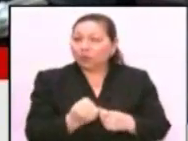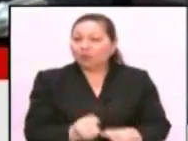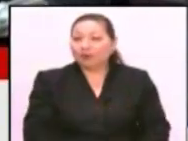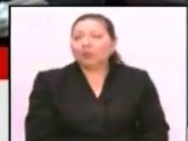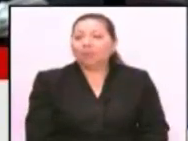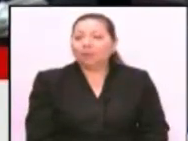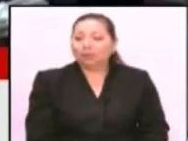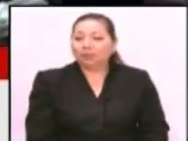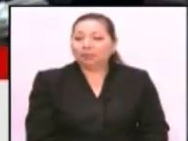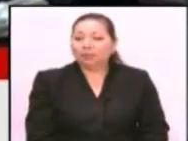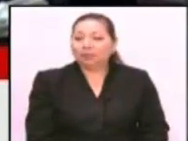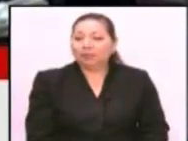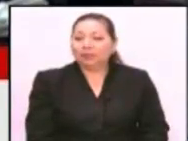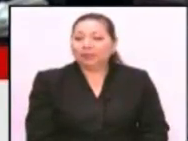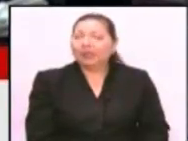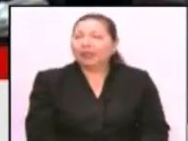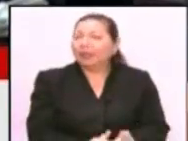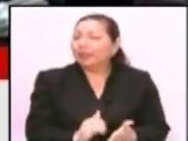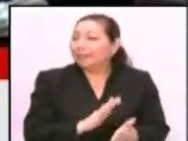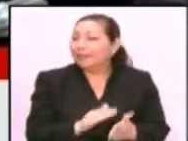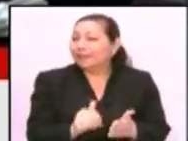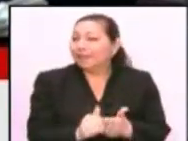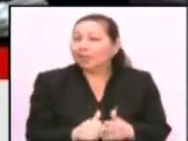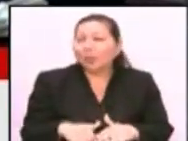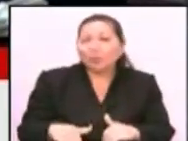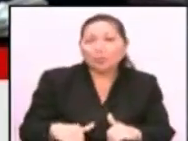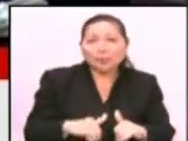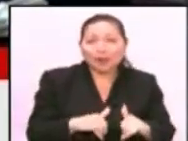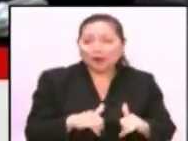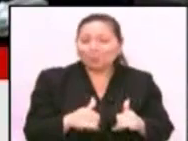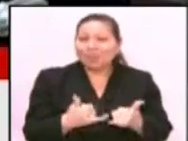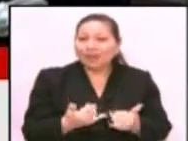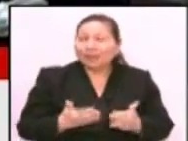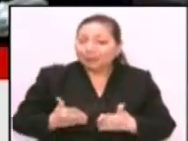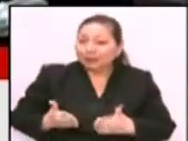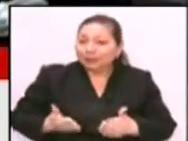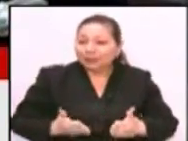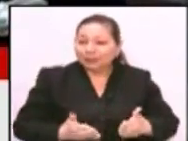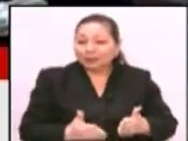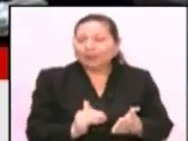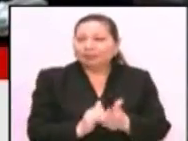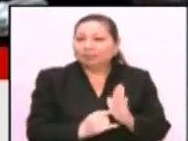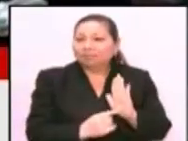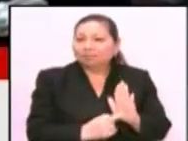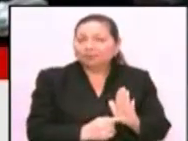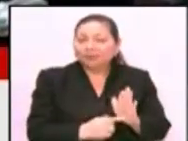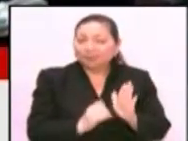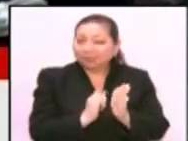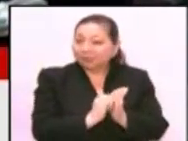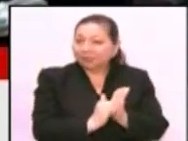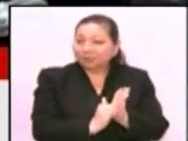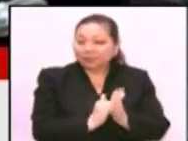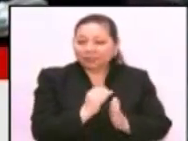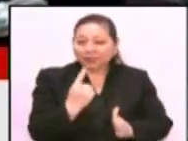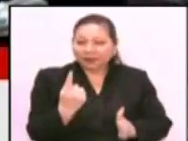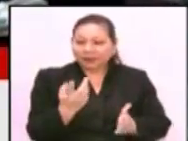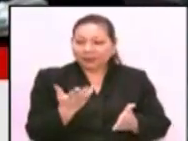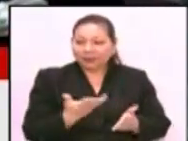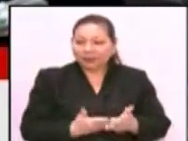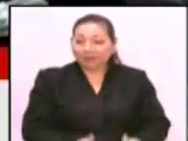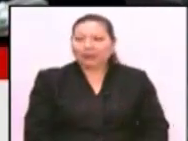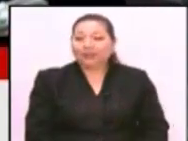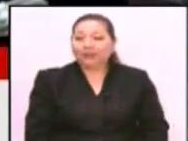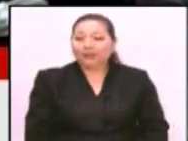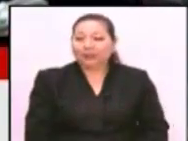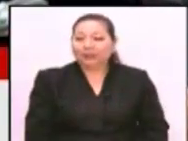tipos de instrumentos también. Algo que tienen todos en común son estos canales de impacto que presento en la diapositiva. Uno, digamos, y